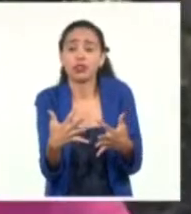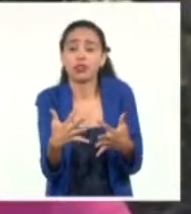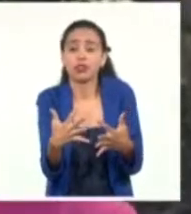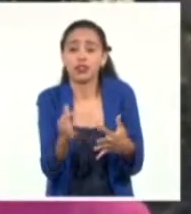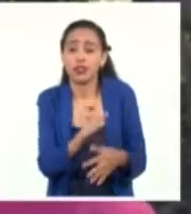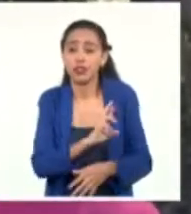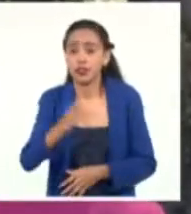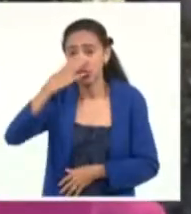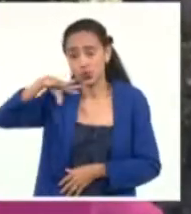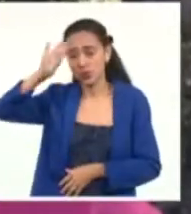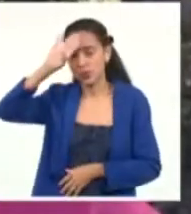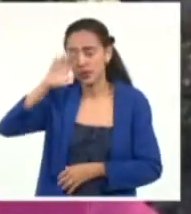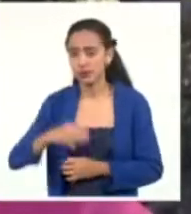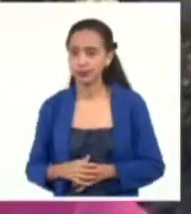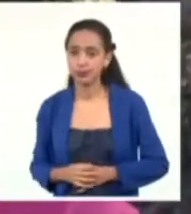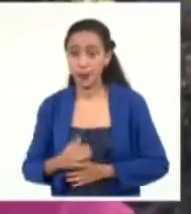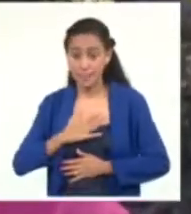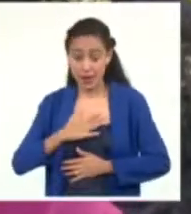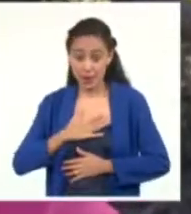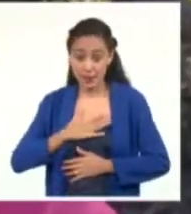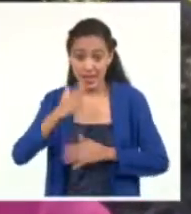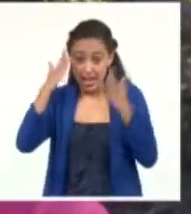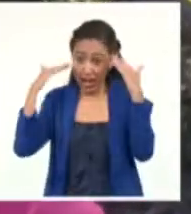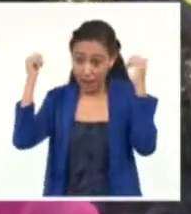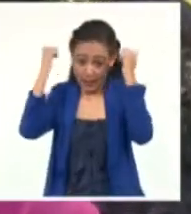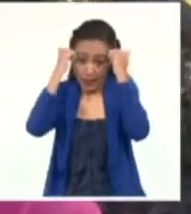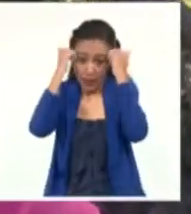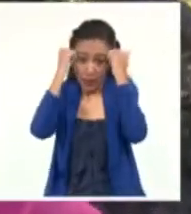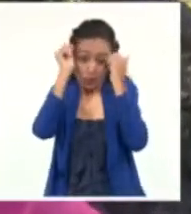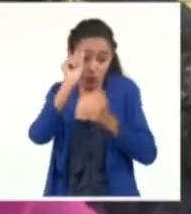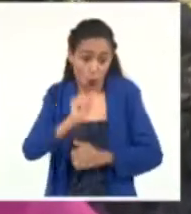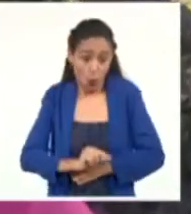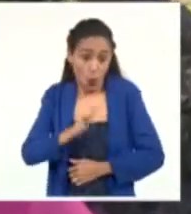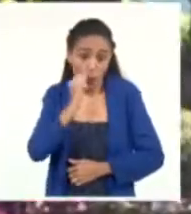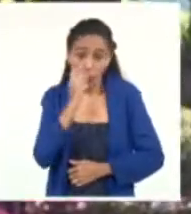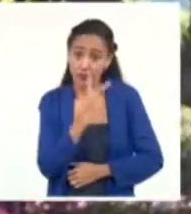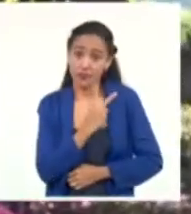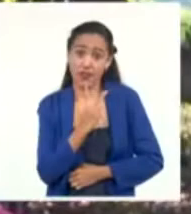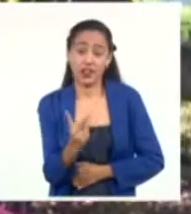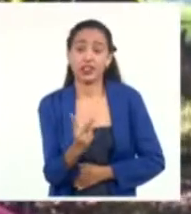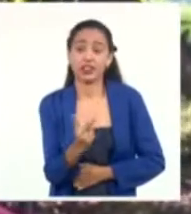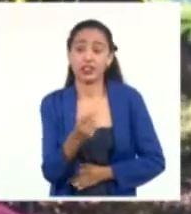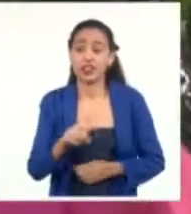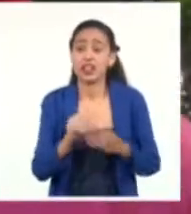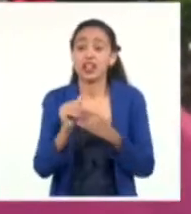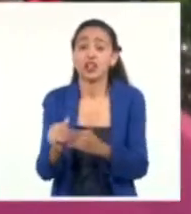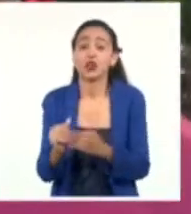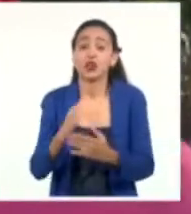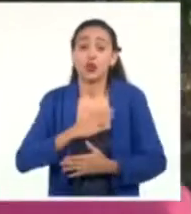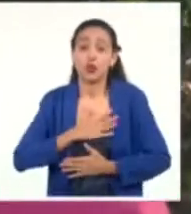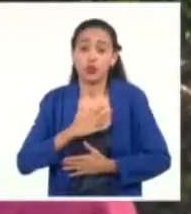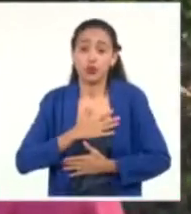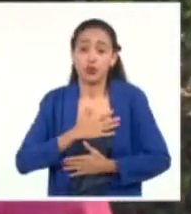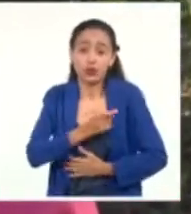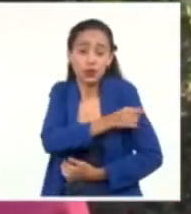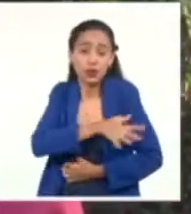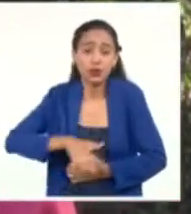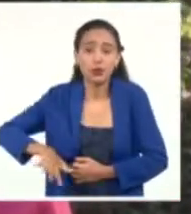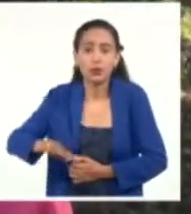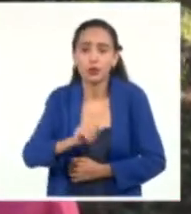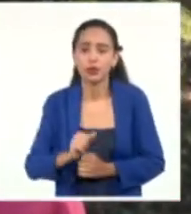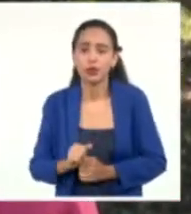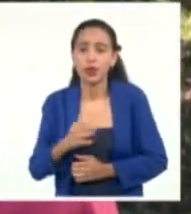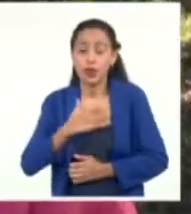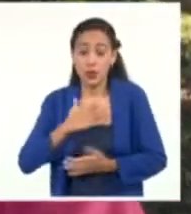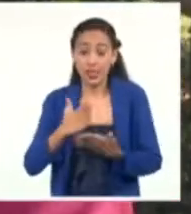Cubana. Para mí Camilo fue un hombre muy valiente, liberó, aparte de nuestro pueblo, muchos poblados más. Y en nuestras clases estudiamos